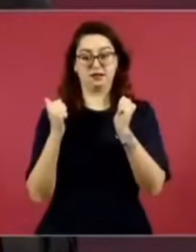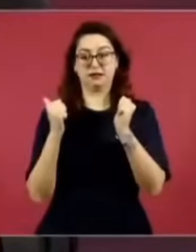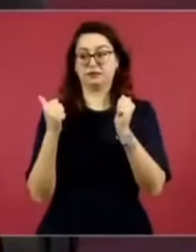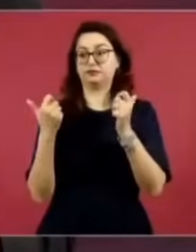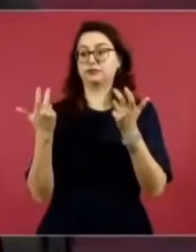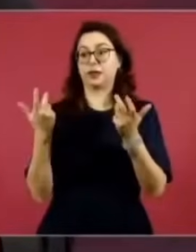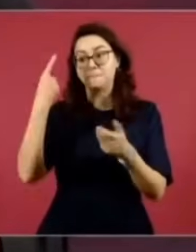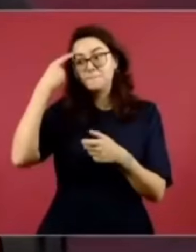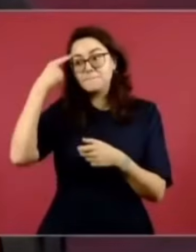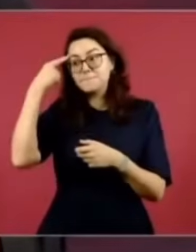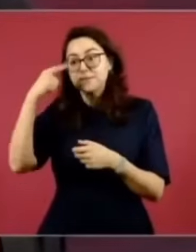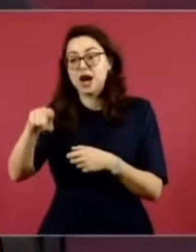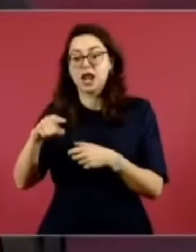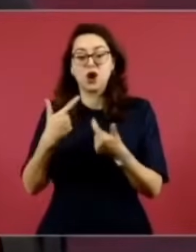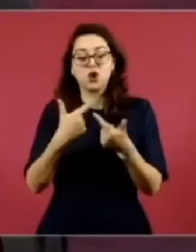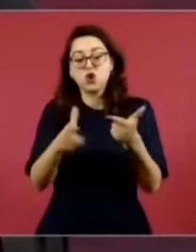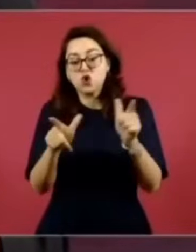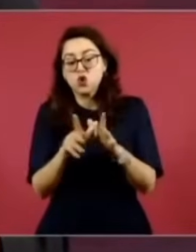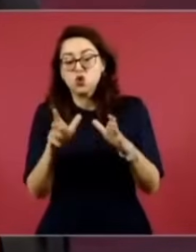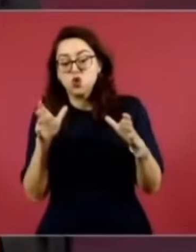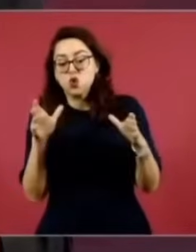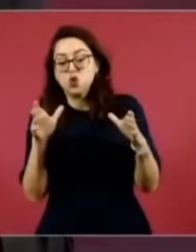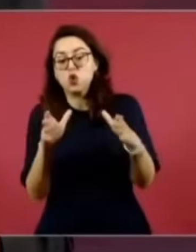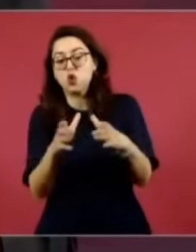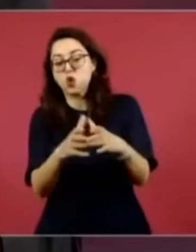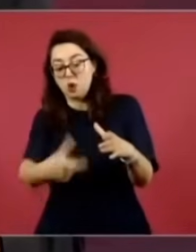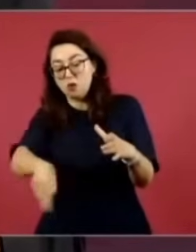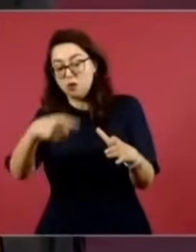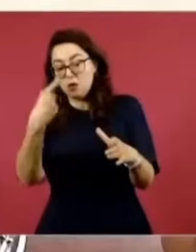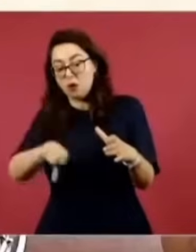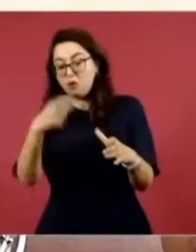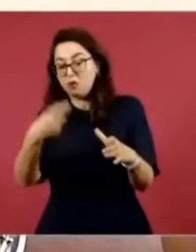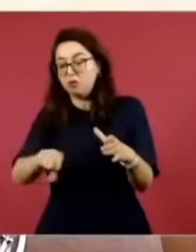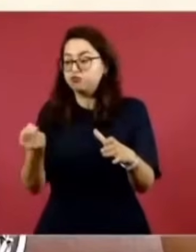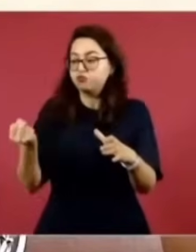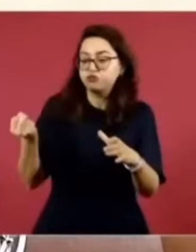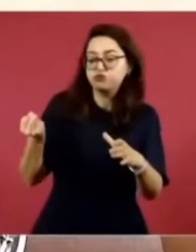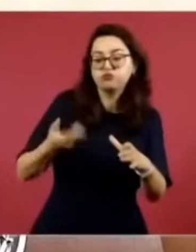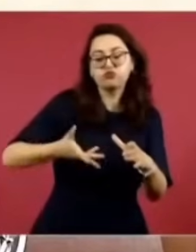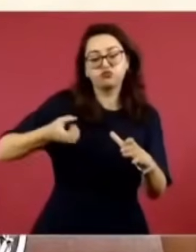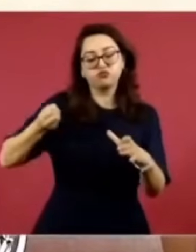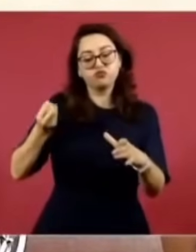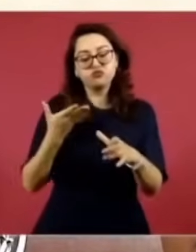a minorías o a los que tienen dinero.